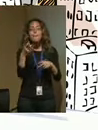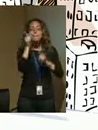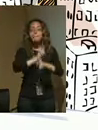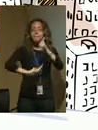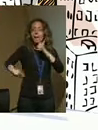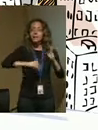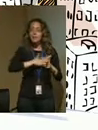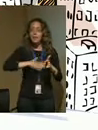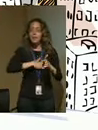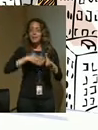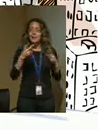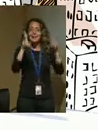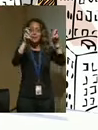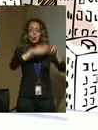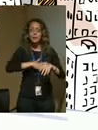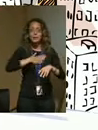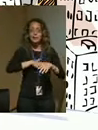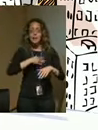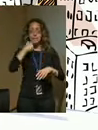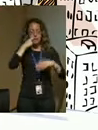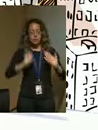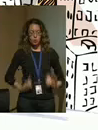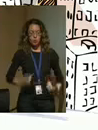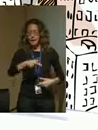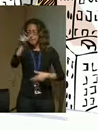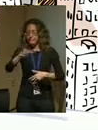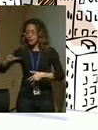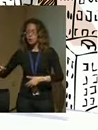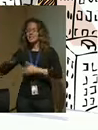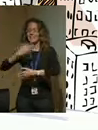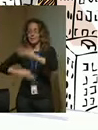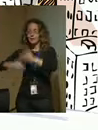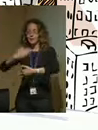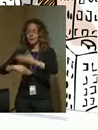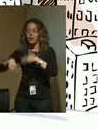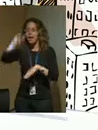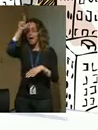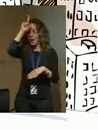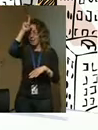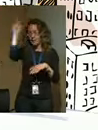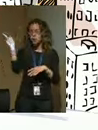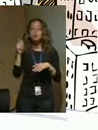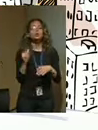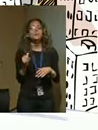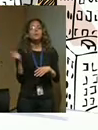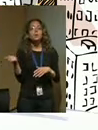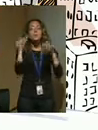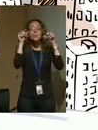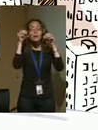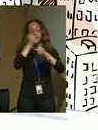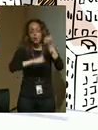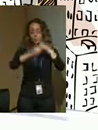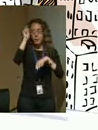de bienestar personal. El caso de personas con discapacidad alemana. Ricardo Pagán es doctor en Economía y profesor